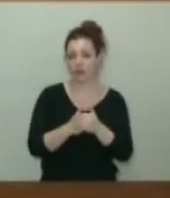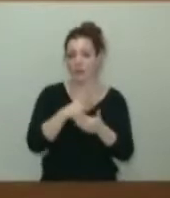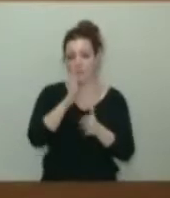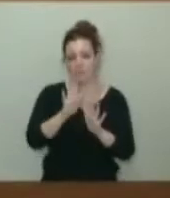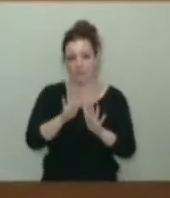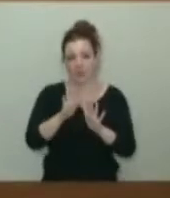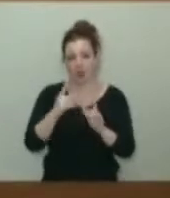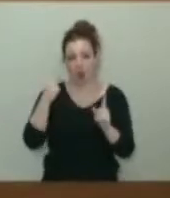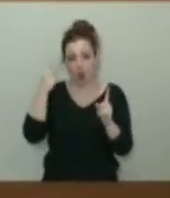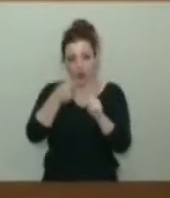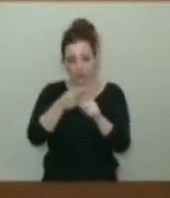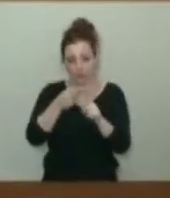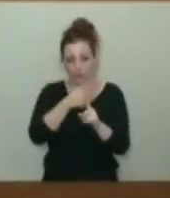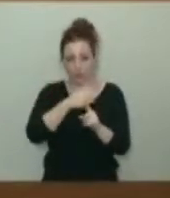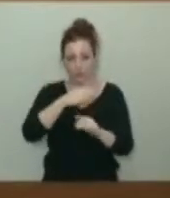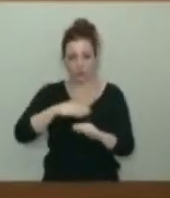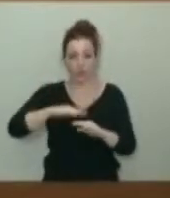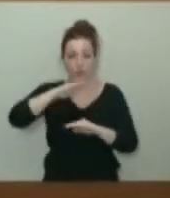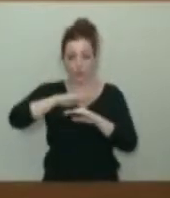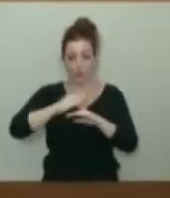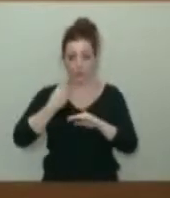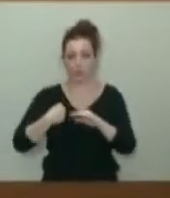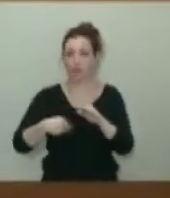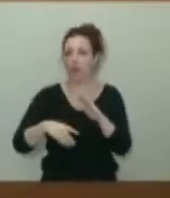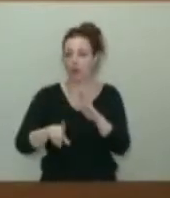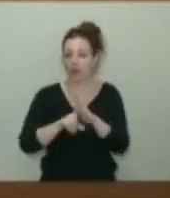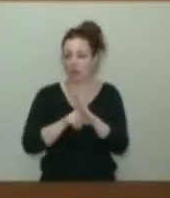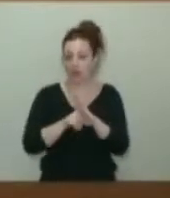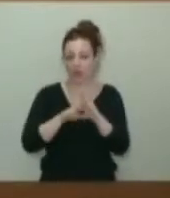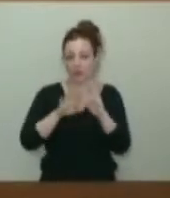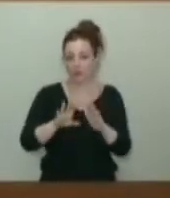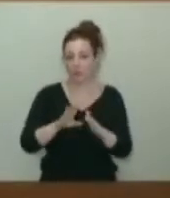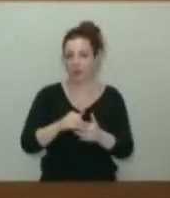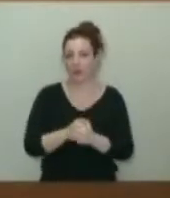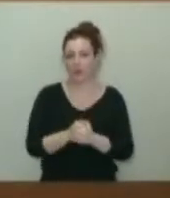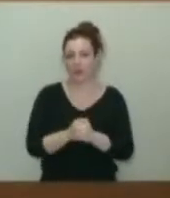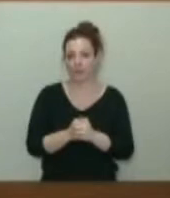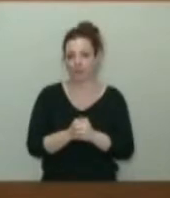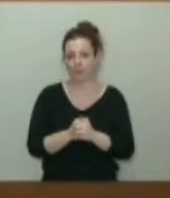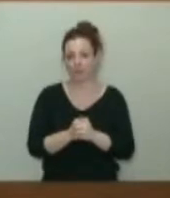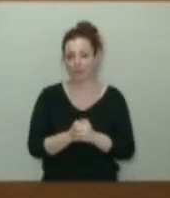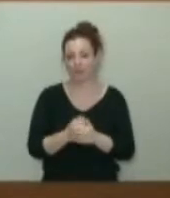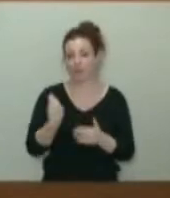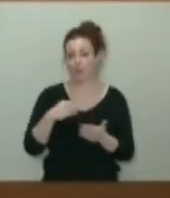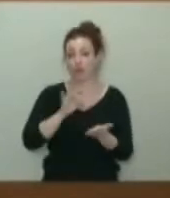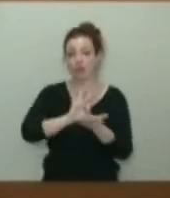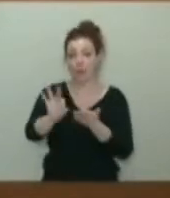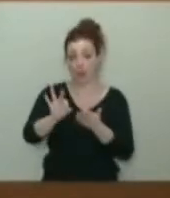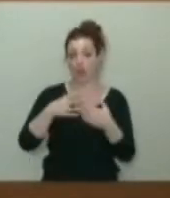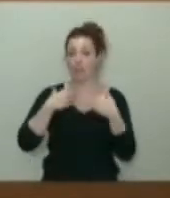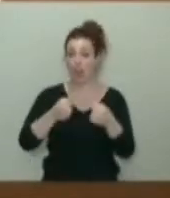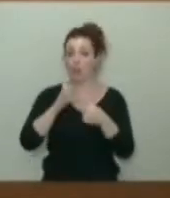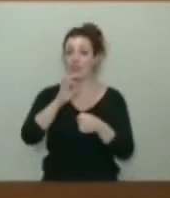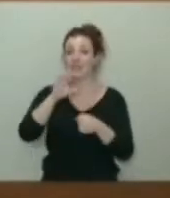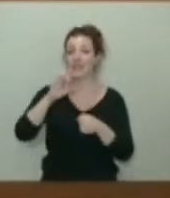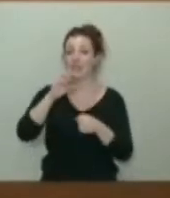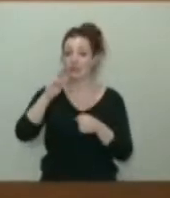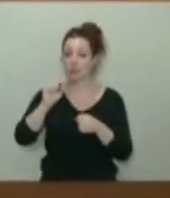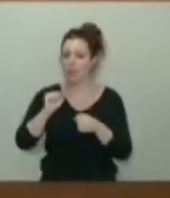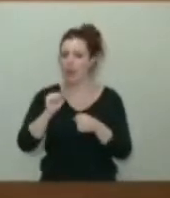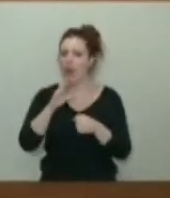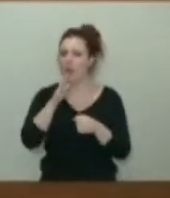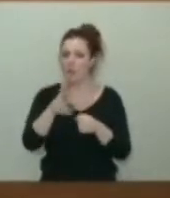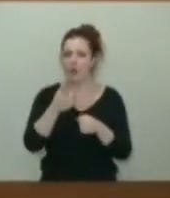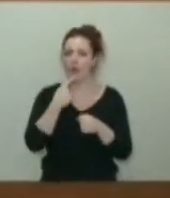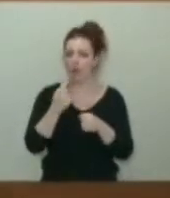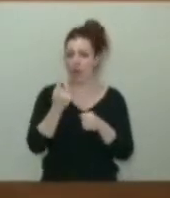objetivos que marca la legislación. El caso quizá más sangrante es el caso del Servicio de Salud, el SESPA, donde todavía la cifra